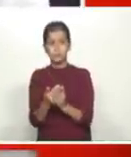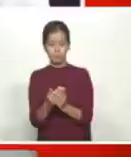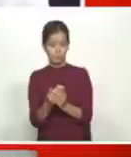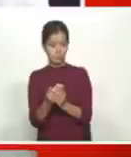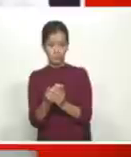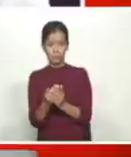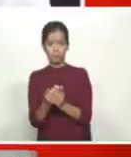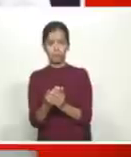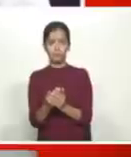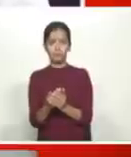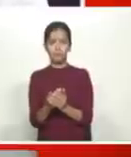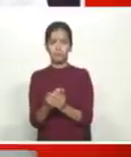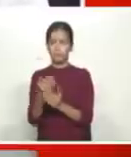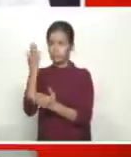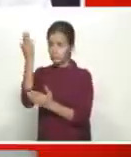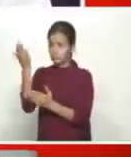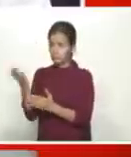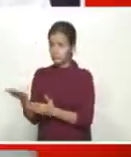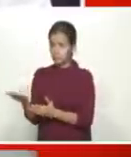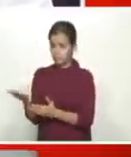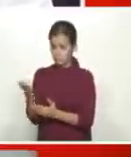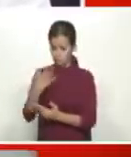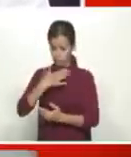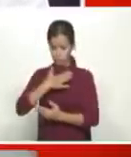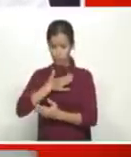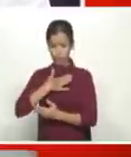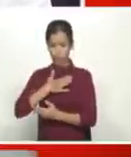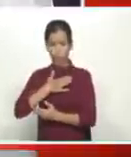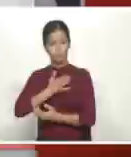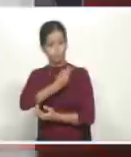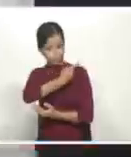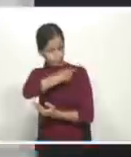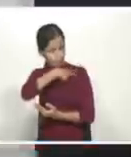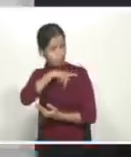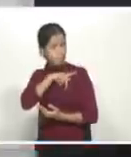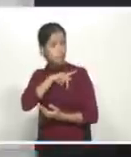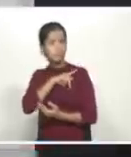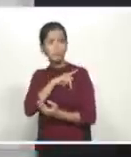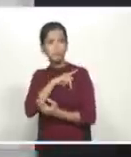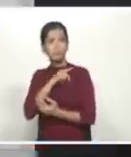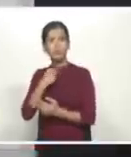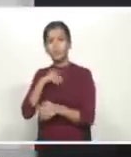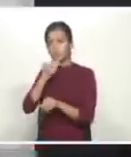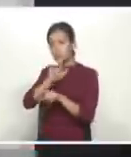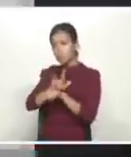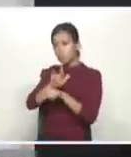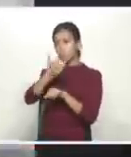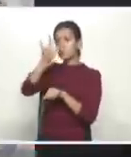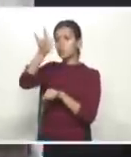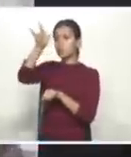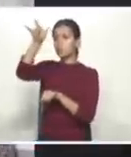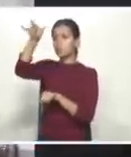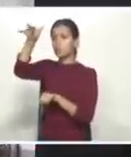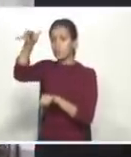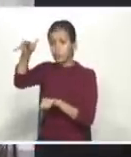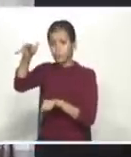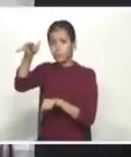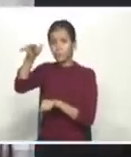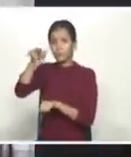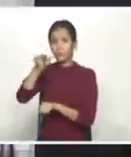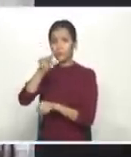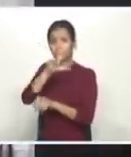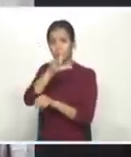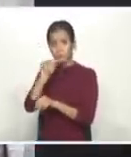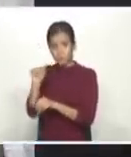personalmente, la presidenta me mandó a mí a Los Ángeles en el marco de la Cumbre de las Américas a hablar con el secretario